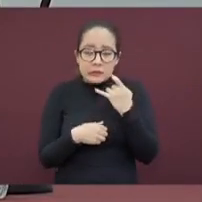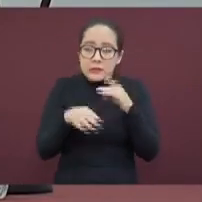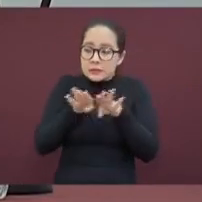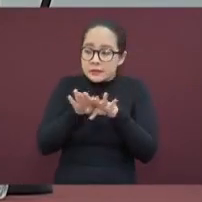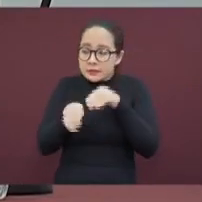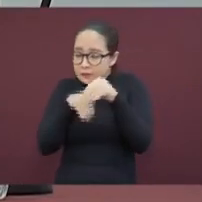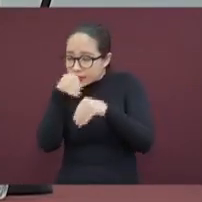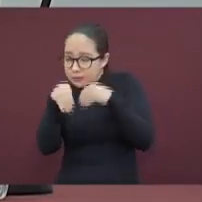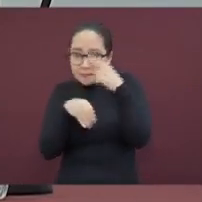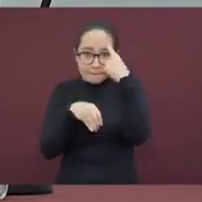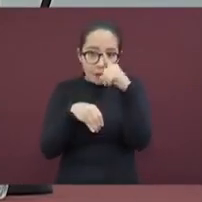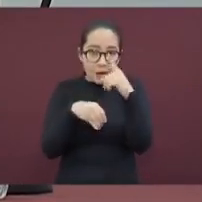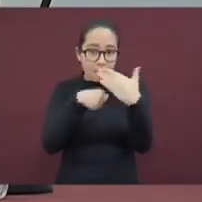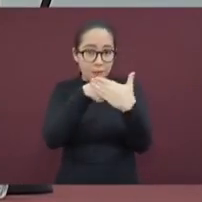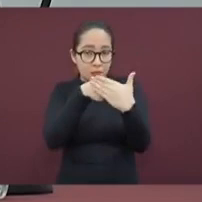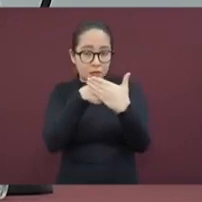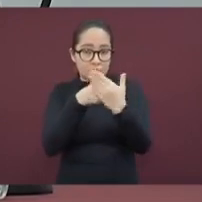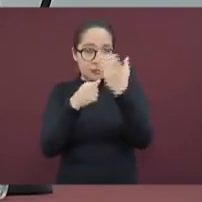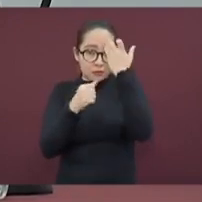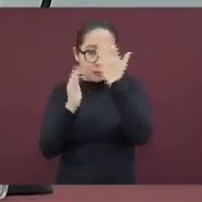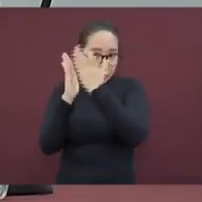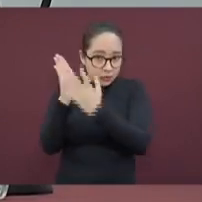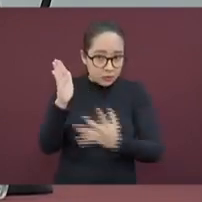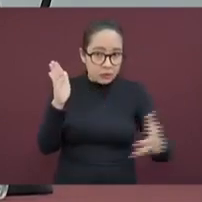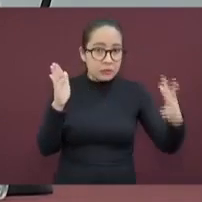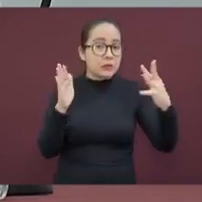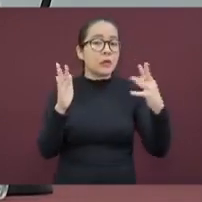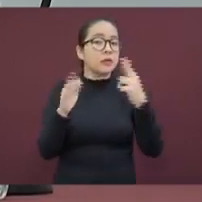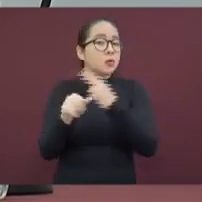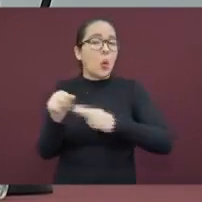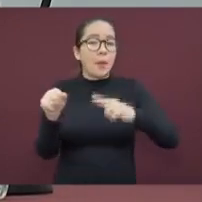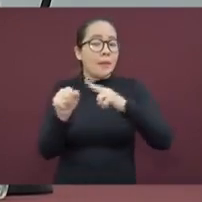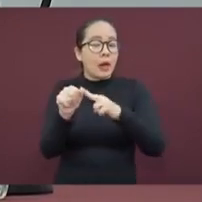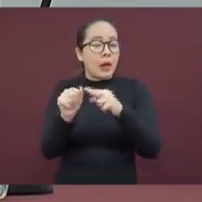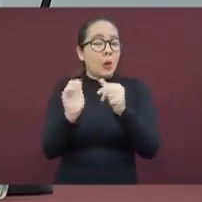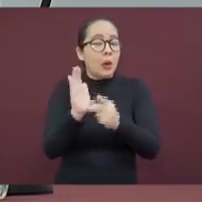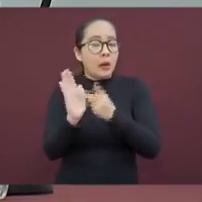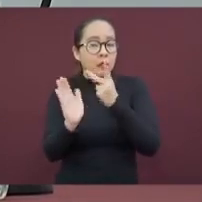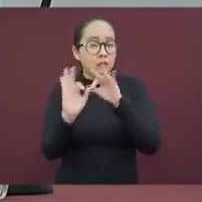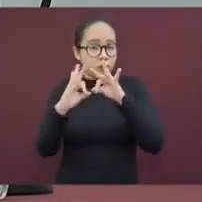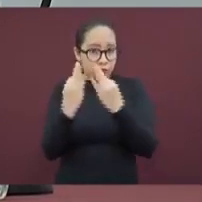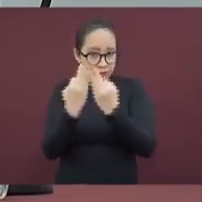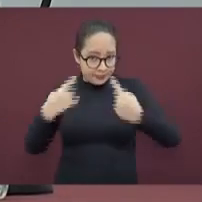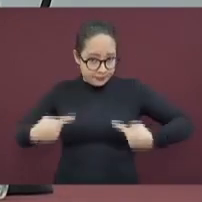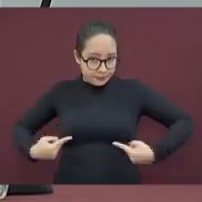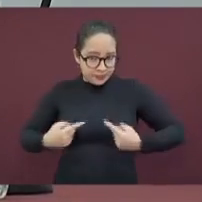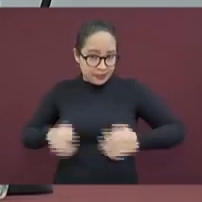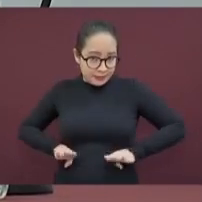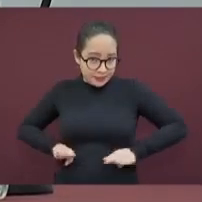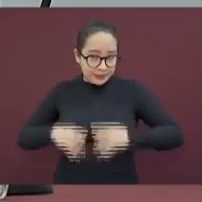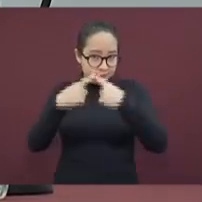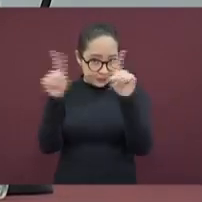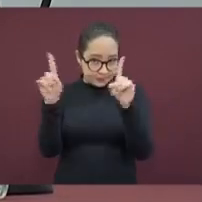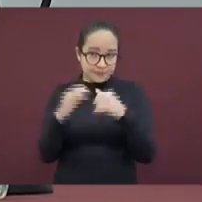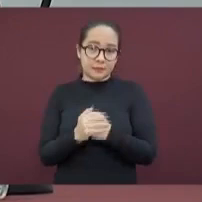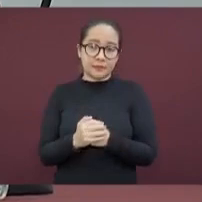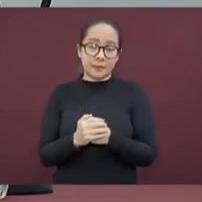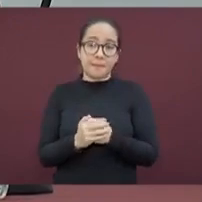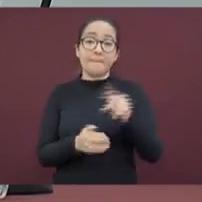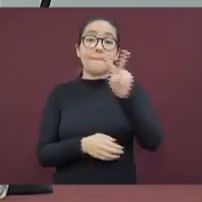nueva normalidad el día viernes 19 de junio nos acompañará